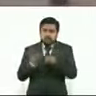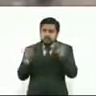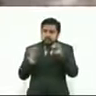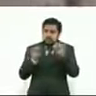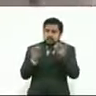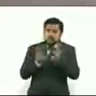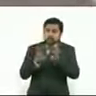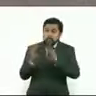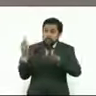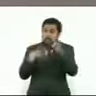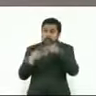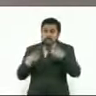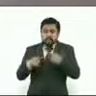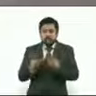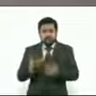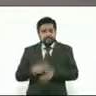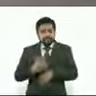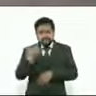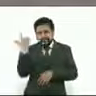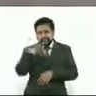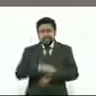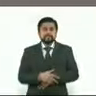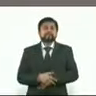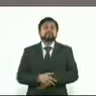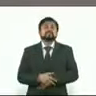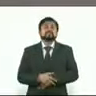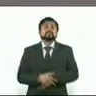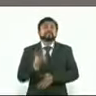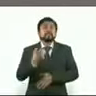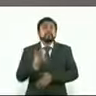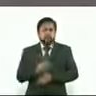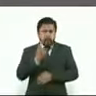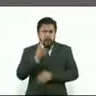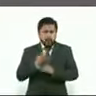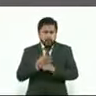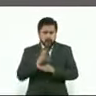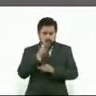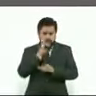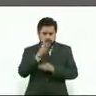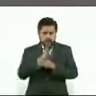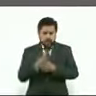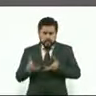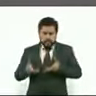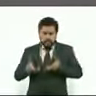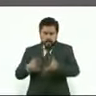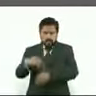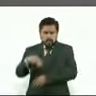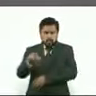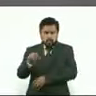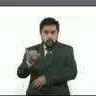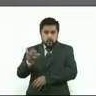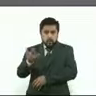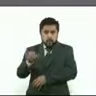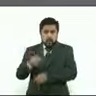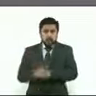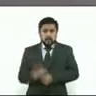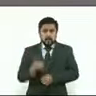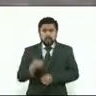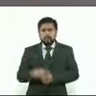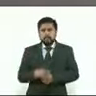aplastado. Hoy está tomando Molière, por cierto, en esta parte del recorrido que mencionabas hace un momento. Y en ese